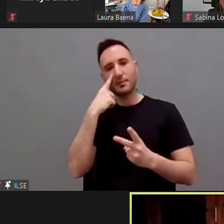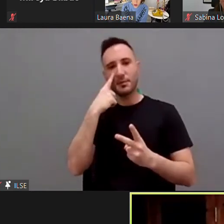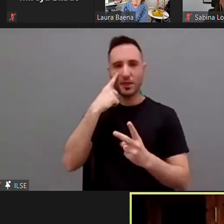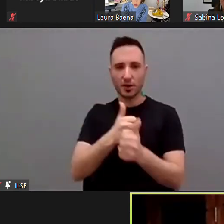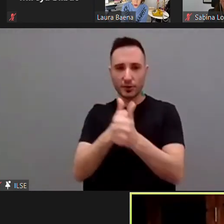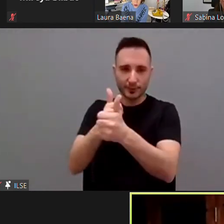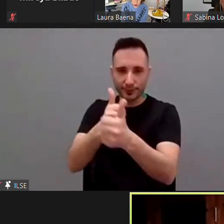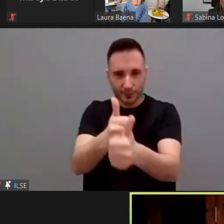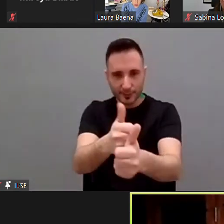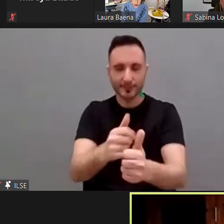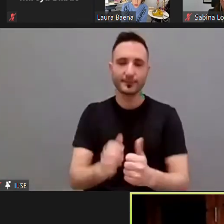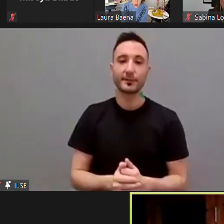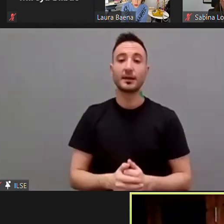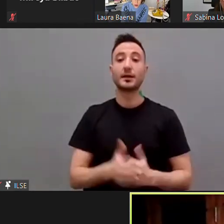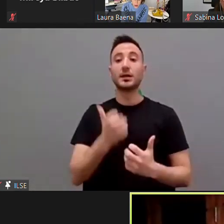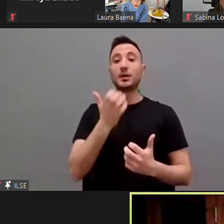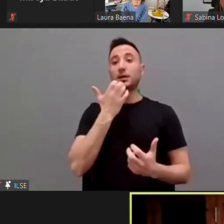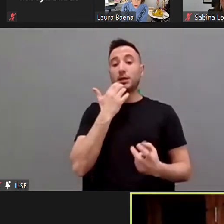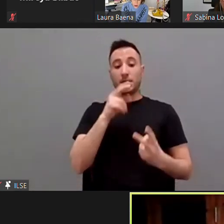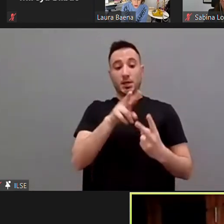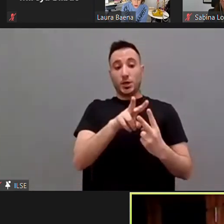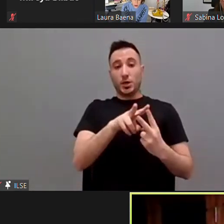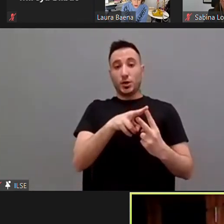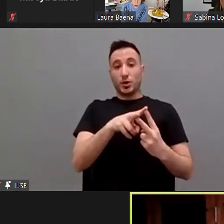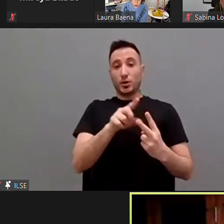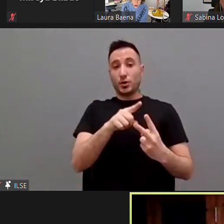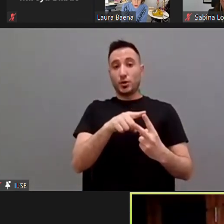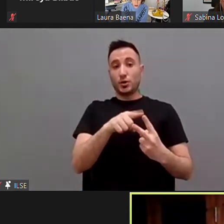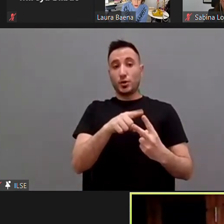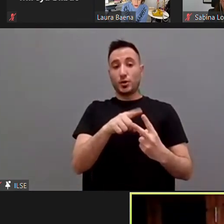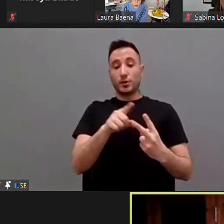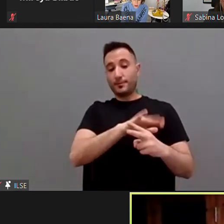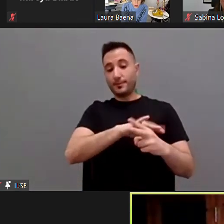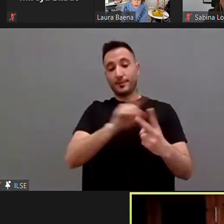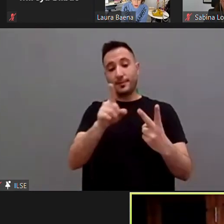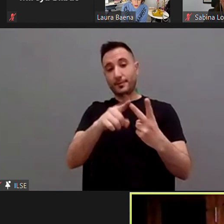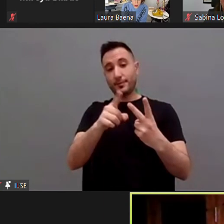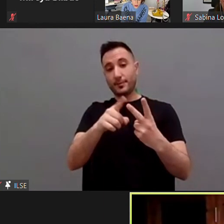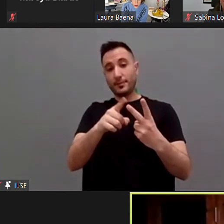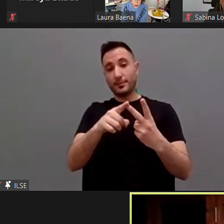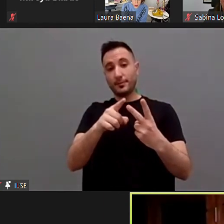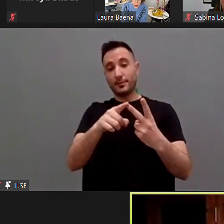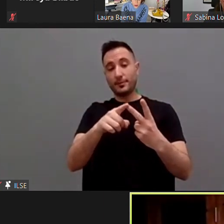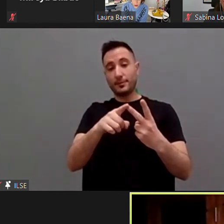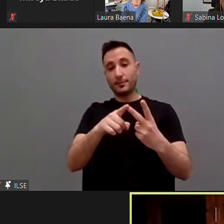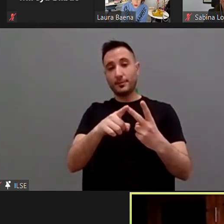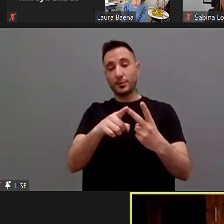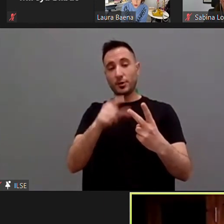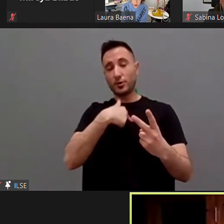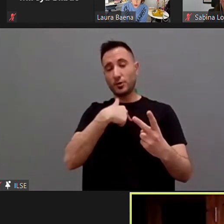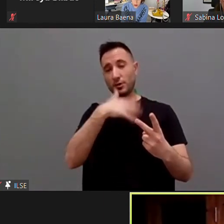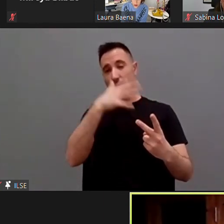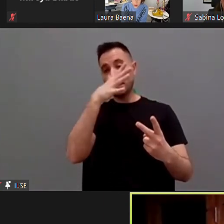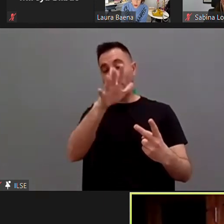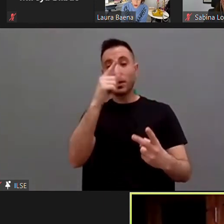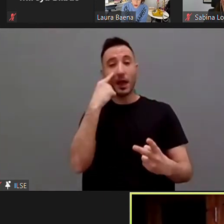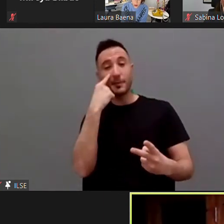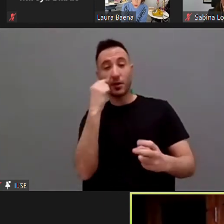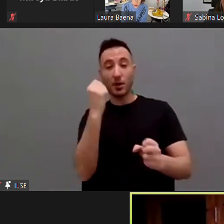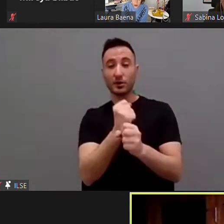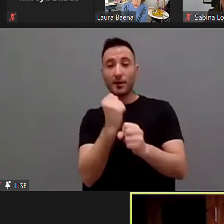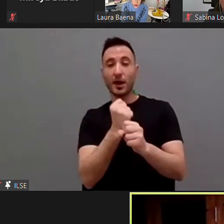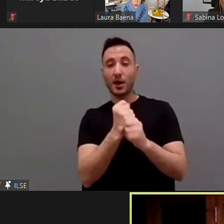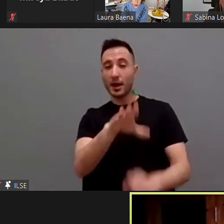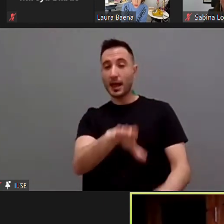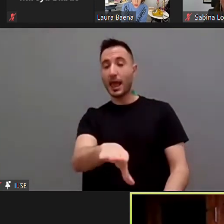trabajadores y demás. Si es obviamente una denuncia realizada por un inspector de trabajo, yo entiendo que el inspector de